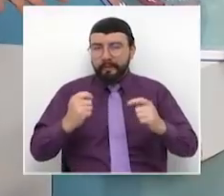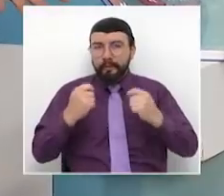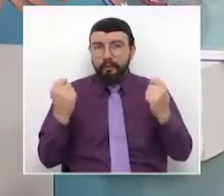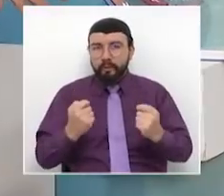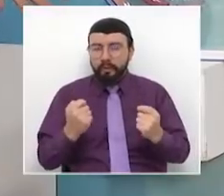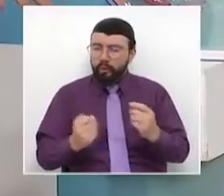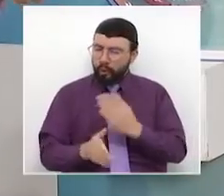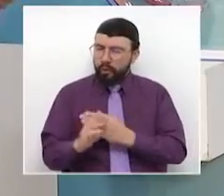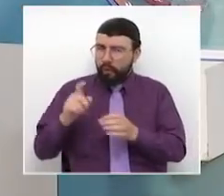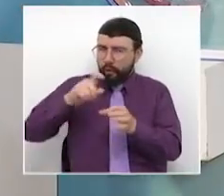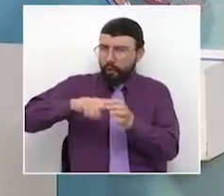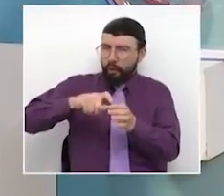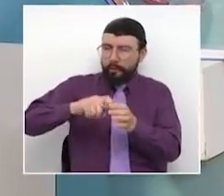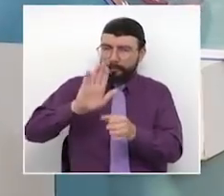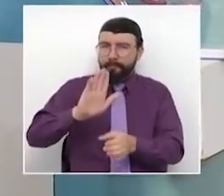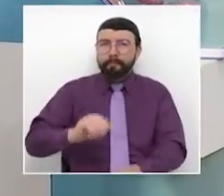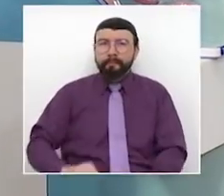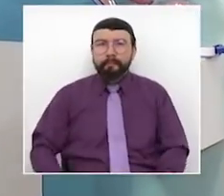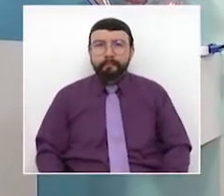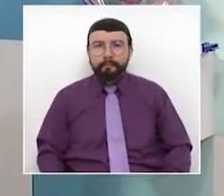la columna vertebral. Ya regresamos.